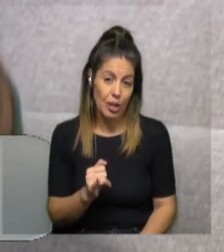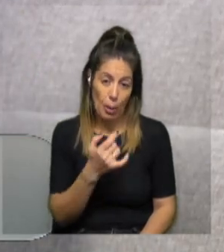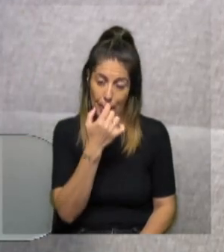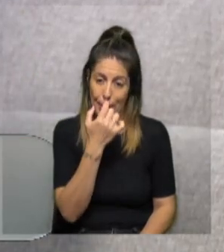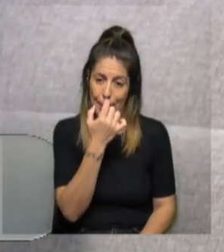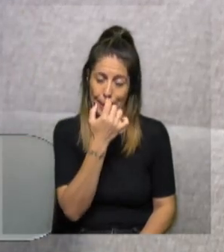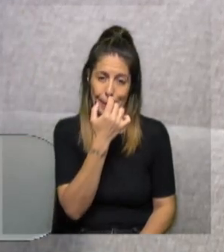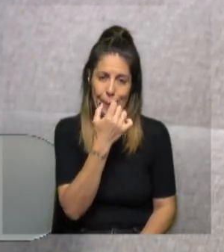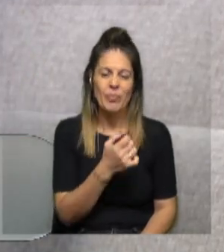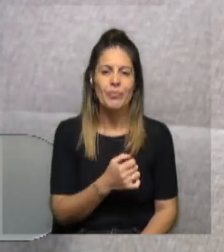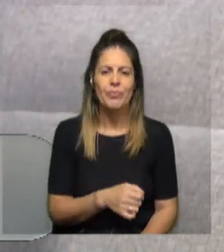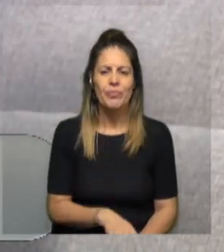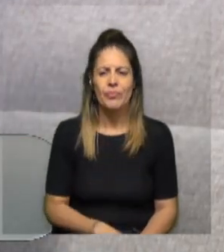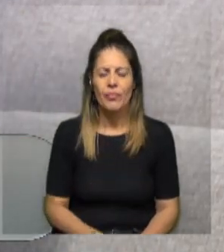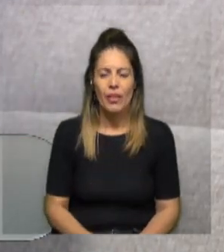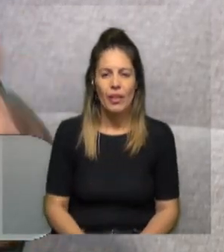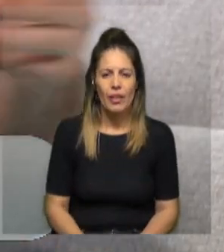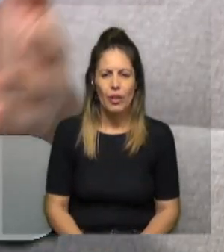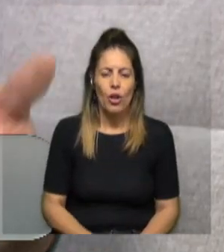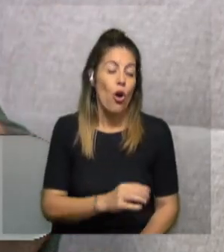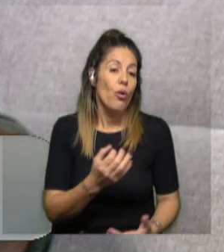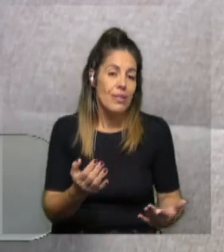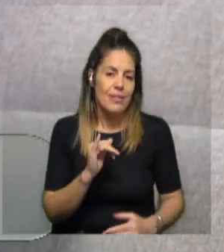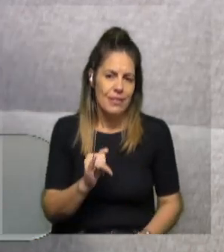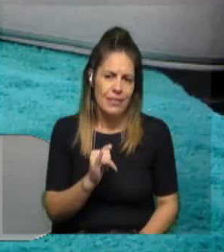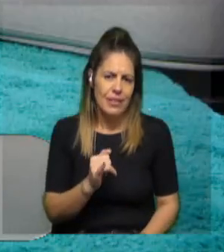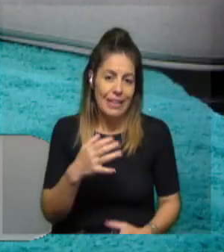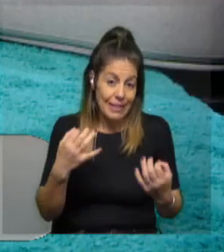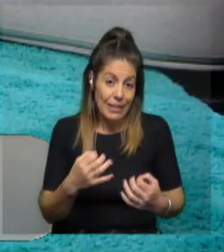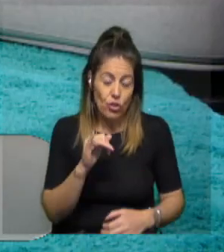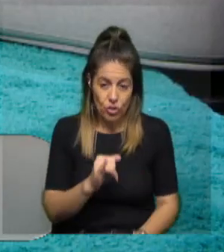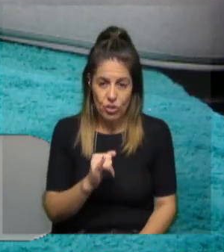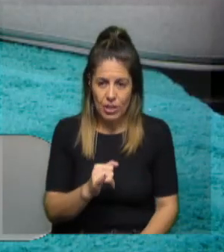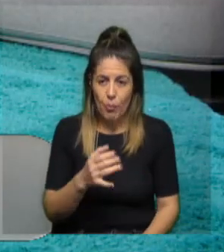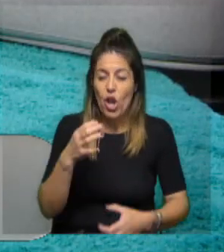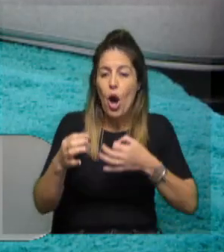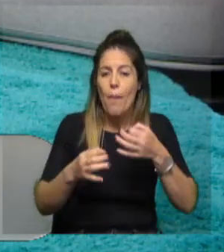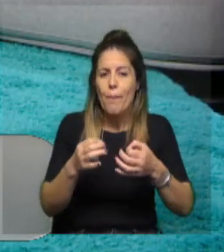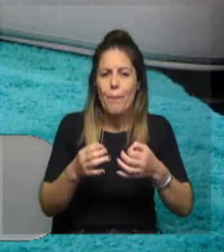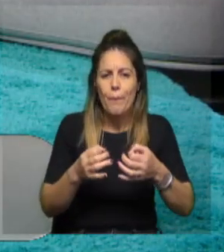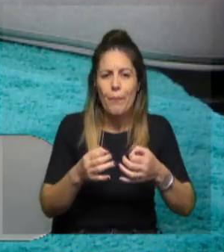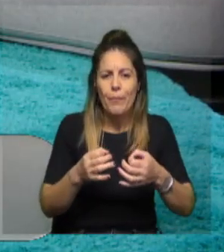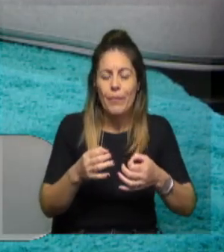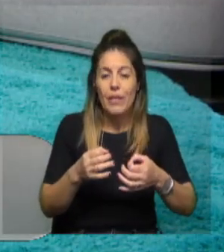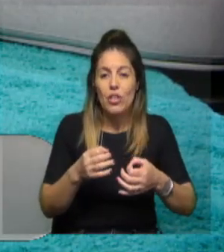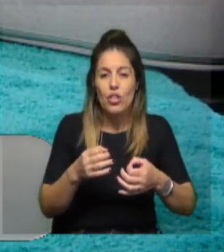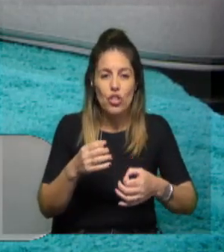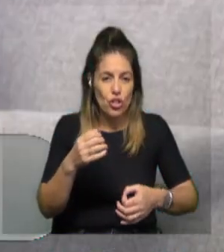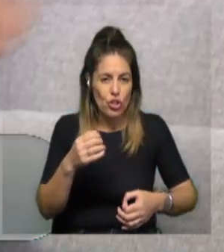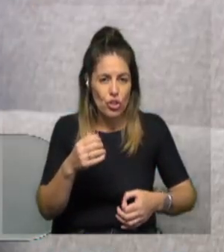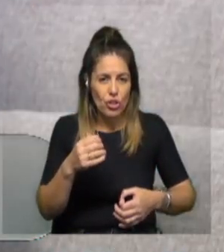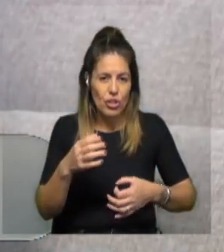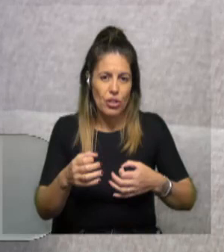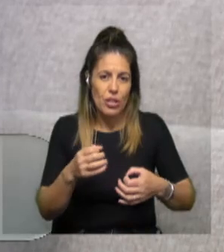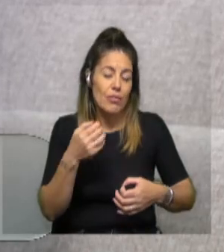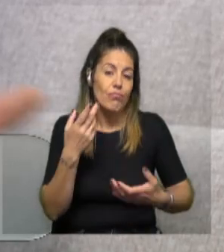Y bueno, todos llegan a Nueva York. O cuando. Bueno, pero en realidad es eso, es, bueno, pará, explícame lo que es un semáforo, yo sé lo que es un jabalí, de la misma manera que un